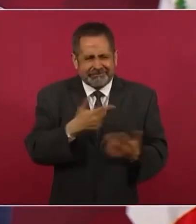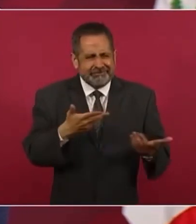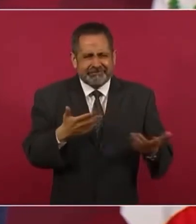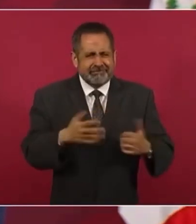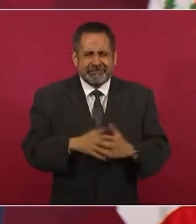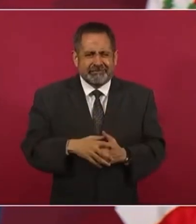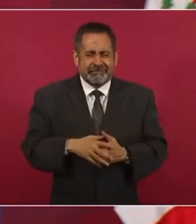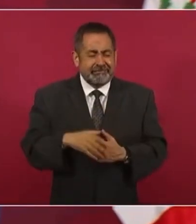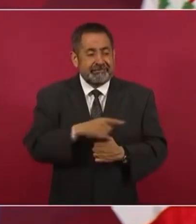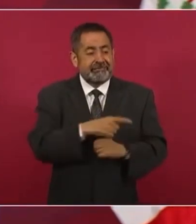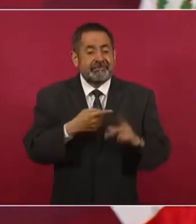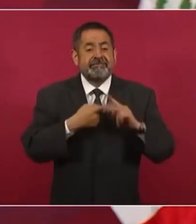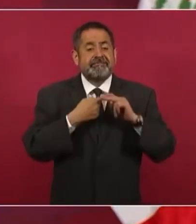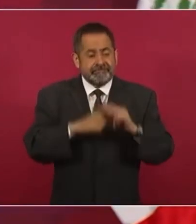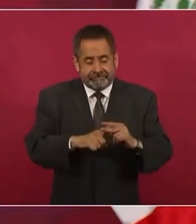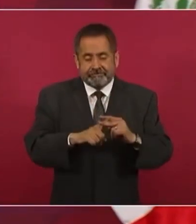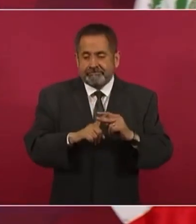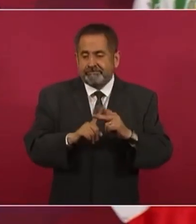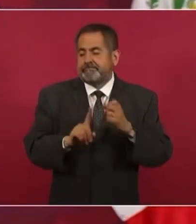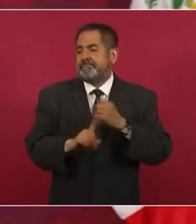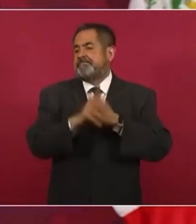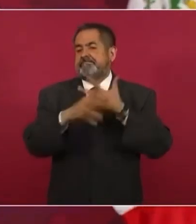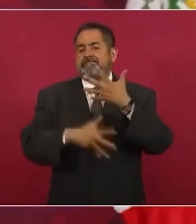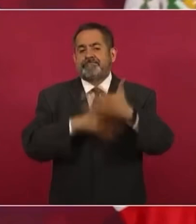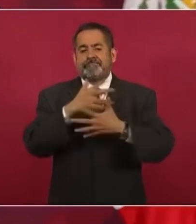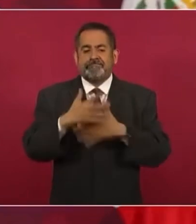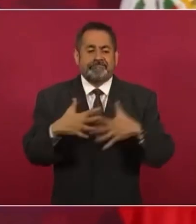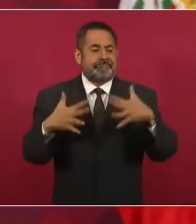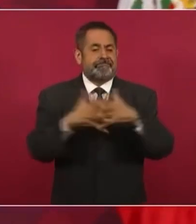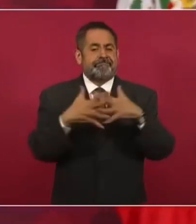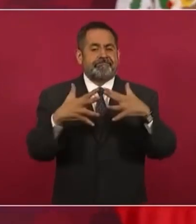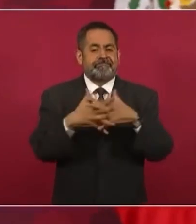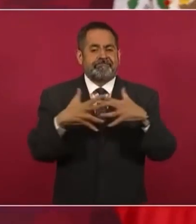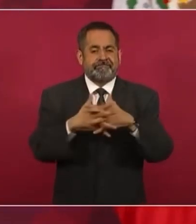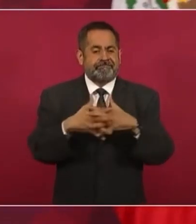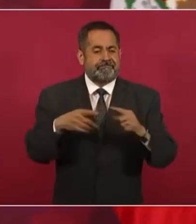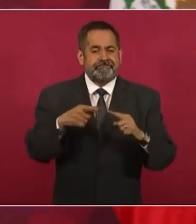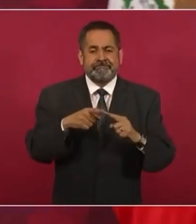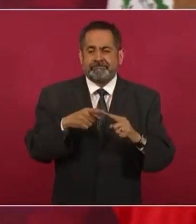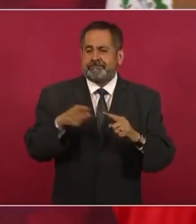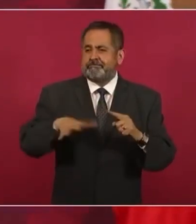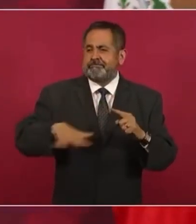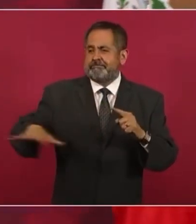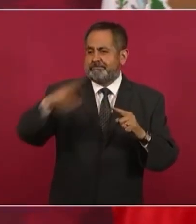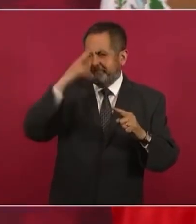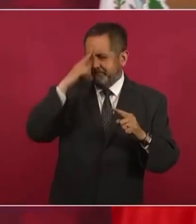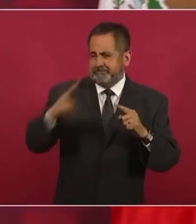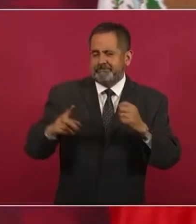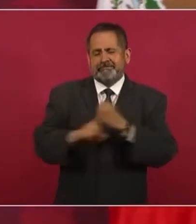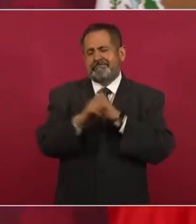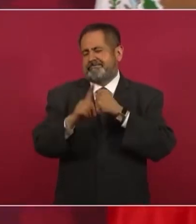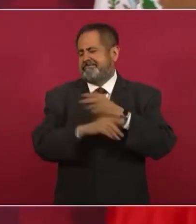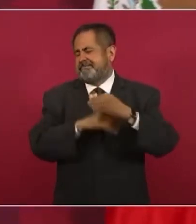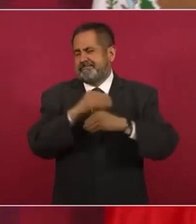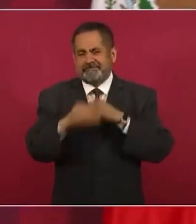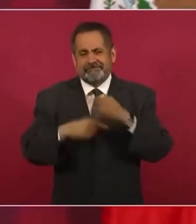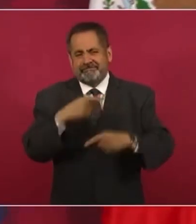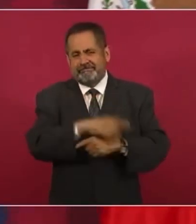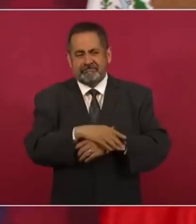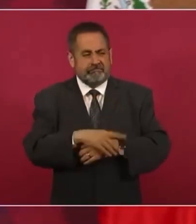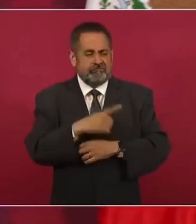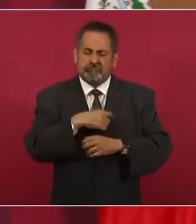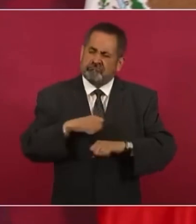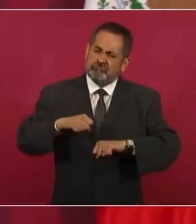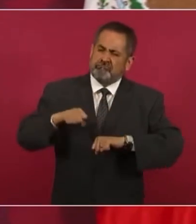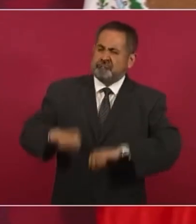y desatar la guerra contra el pueblo de México para